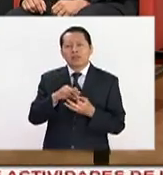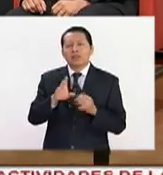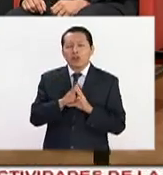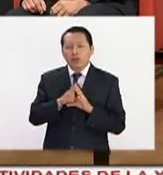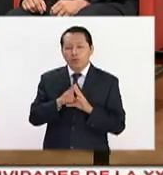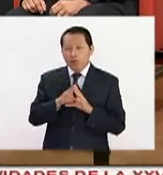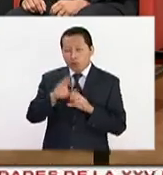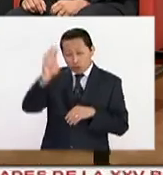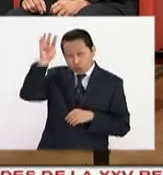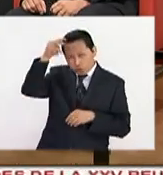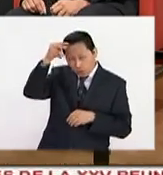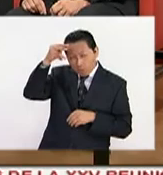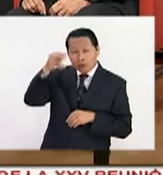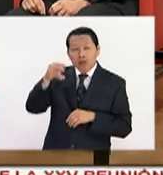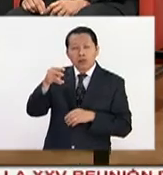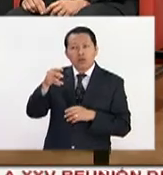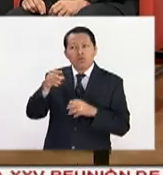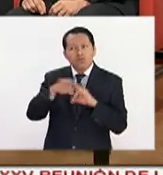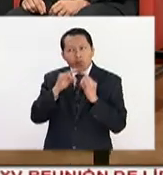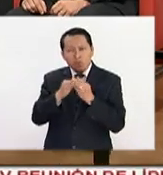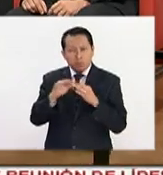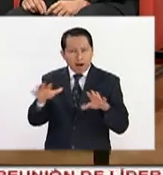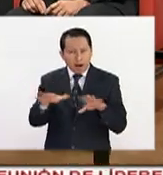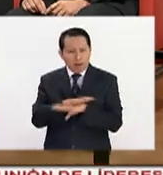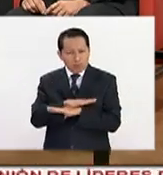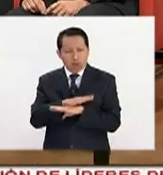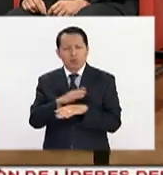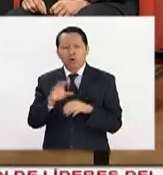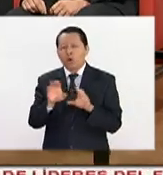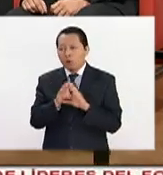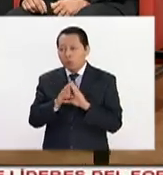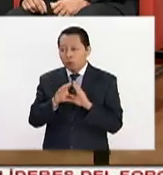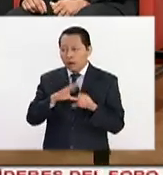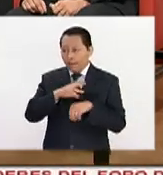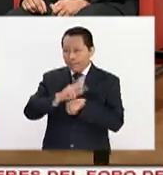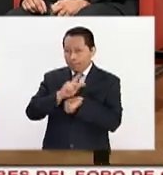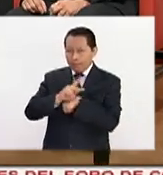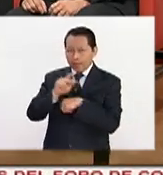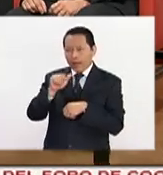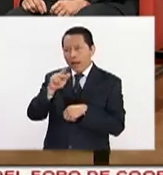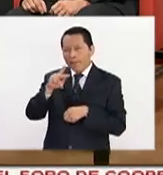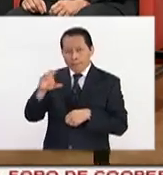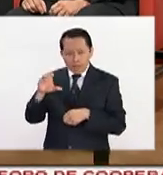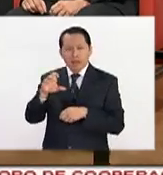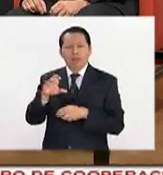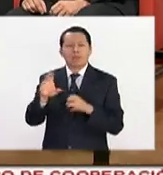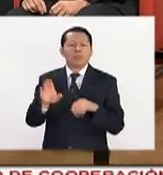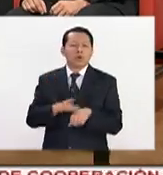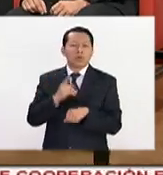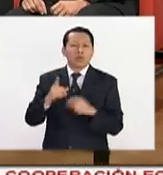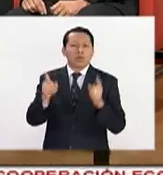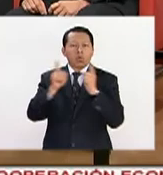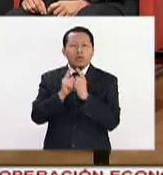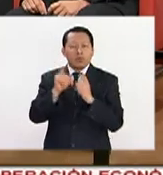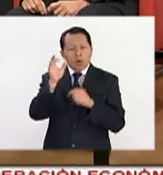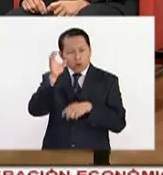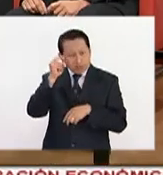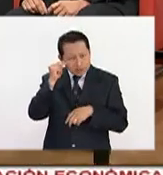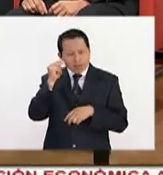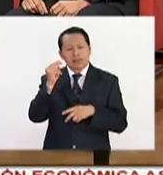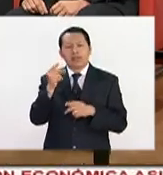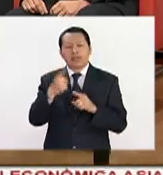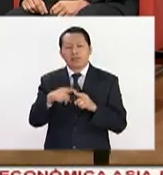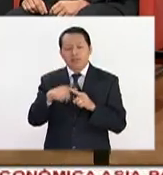la estrategia de Donald Trump en este momento de estar dentro de los países que integran la APEC, en sus encuentros que tuvo con China, por